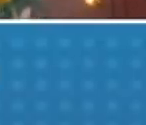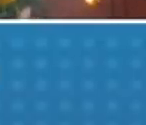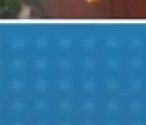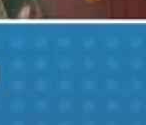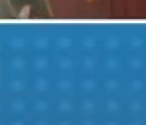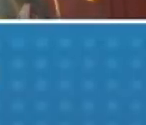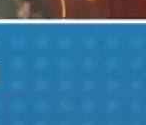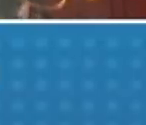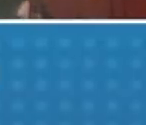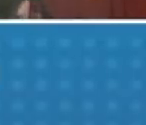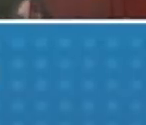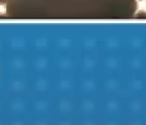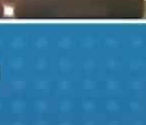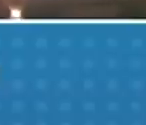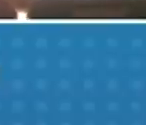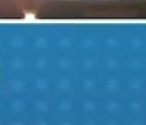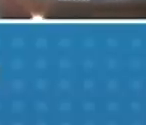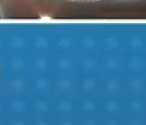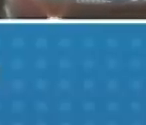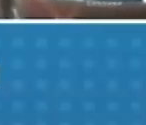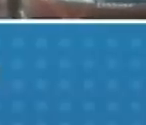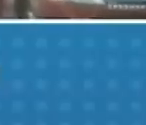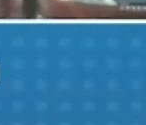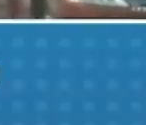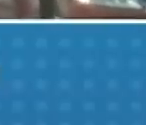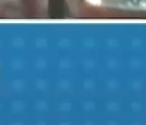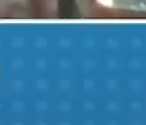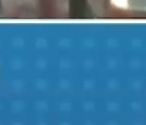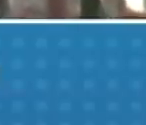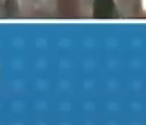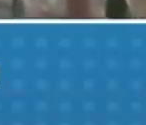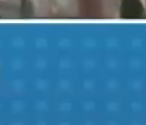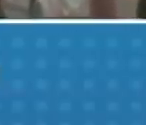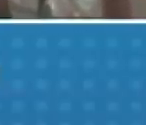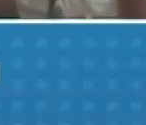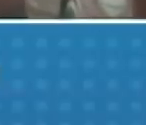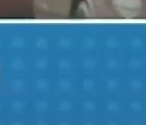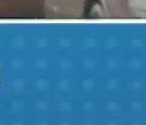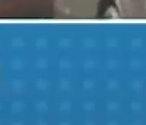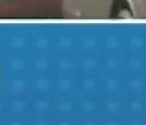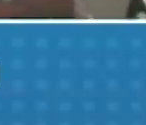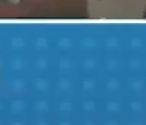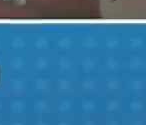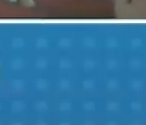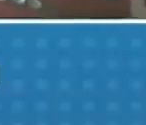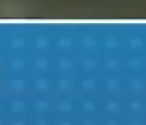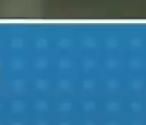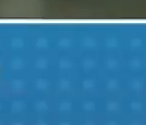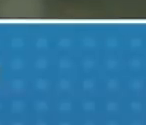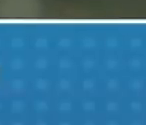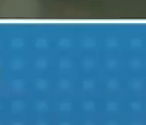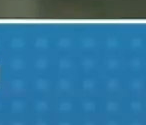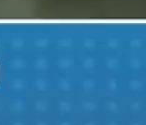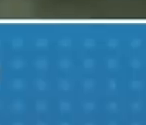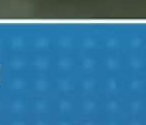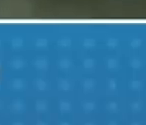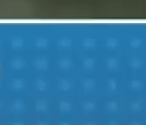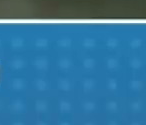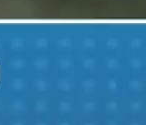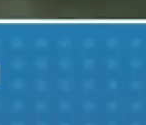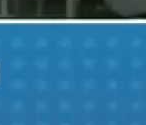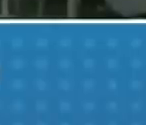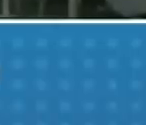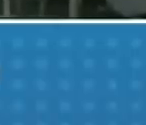unidades son desinfectadas. Y una vez que termina el recorrido, vuelven a ser desinfectadas para volver a entrar a